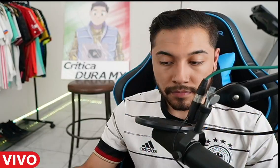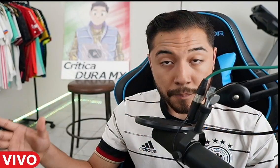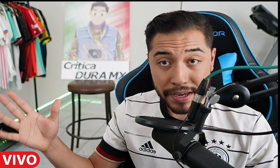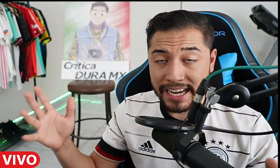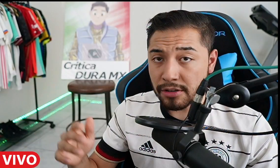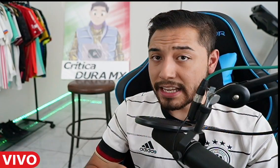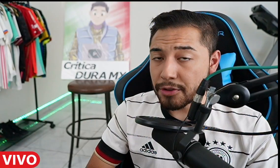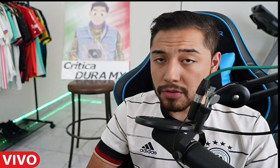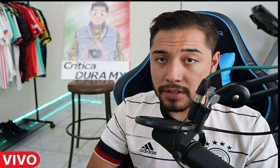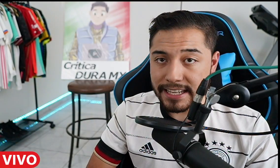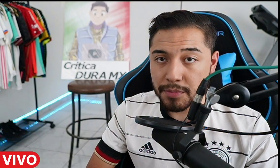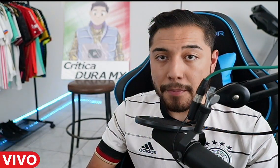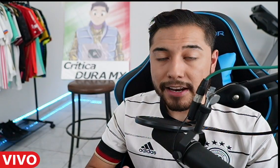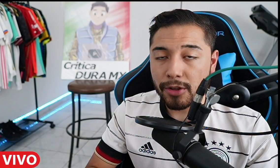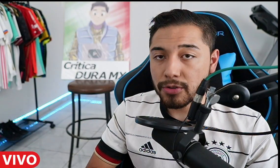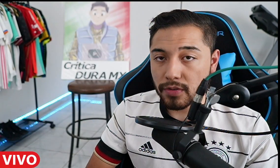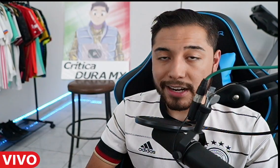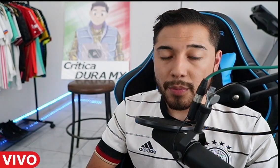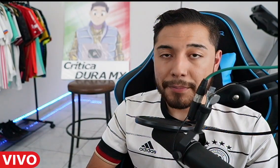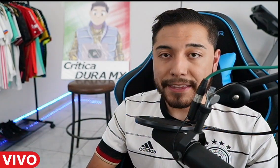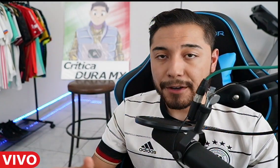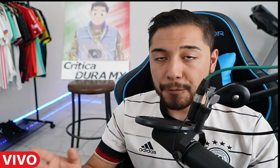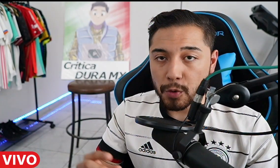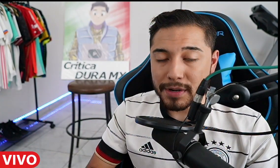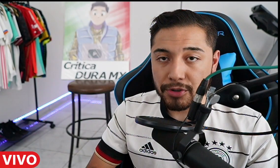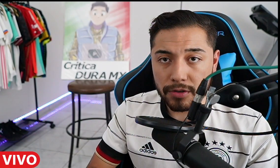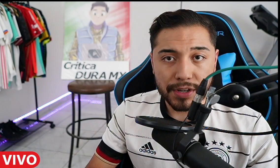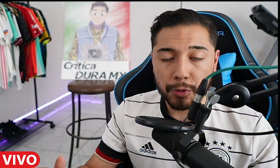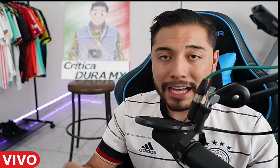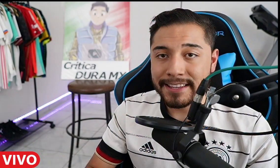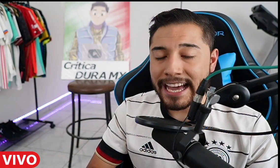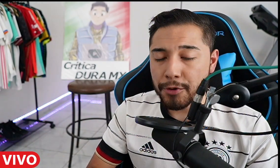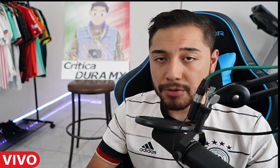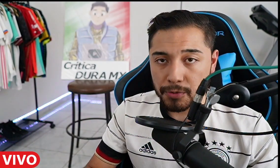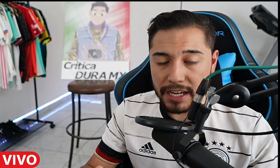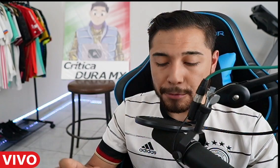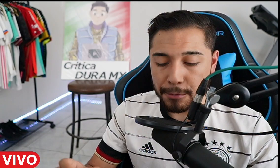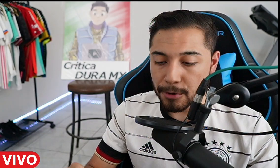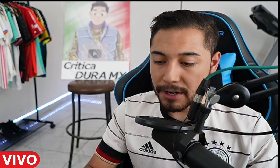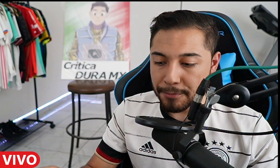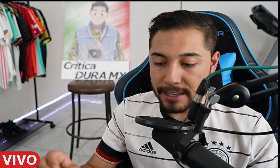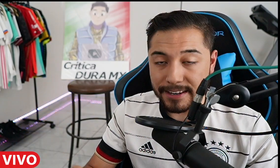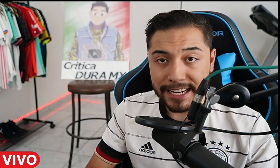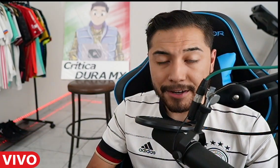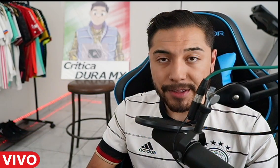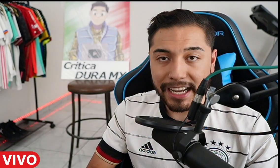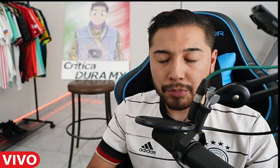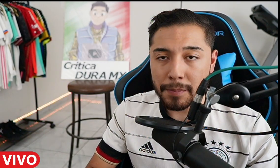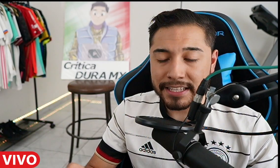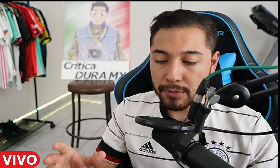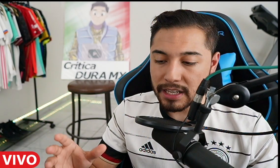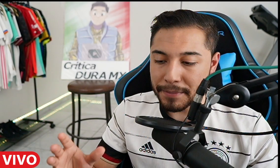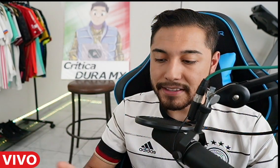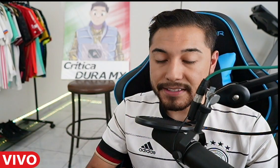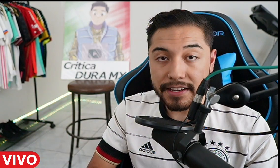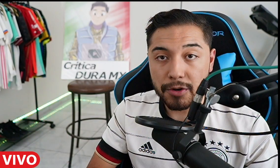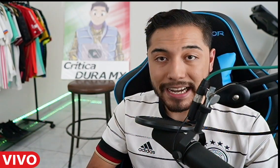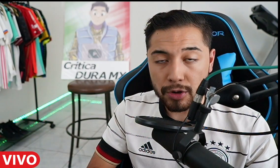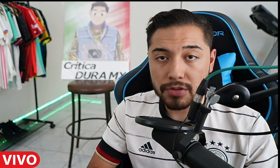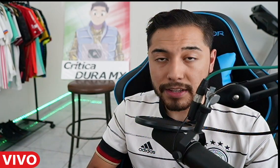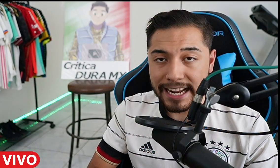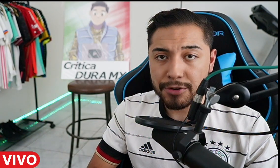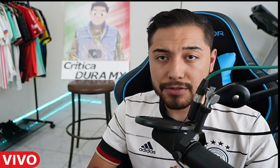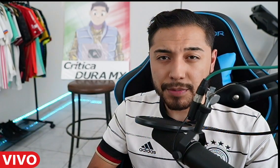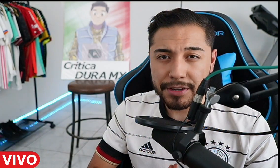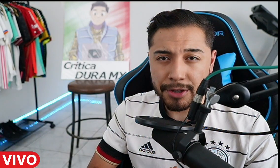mexicanos sean todos ustedes bienvenidos a una nueva vídeo información nos saluda el día de hoy su servidor game en del canal crítica para mí que estamos a 25 de agosto